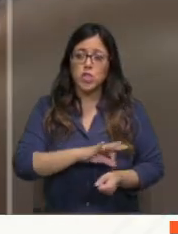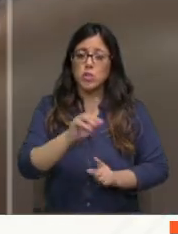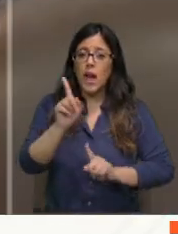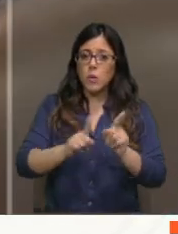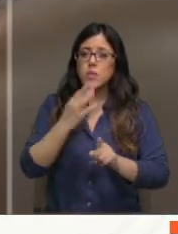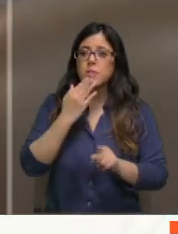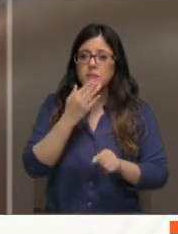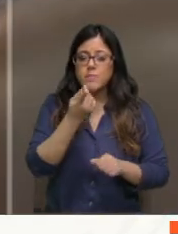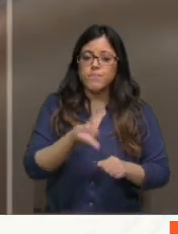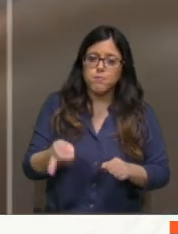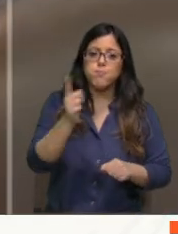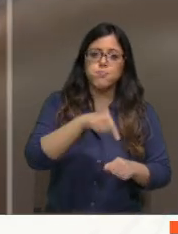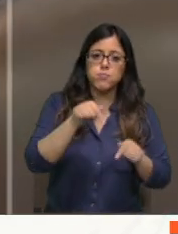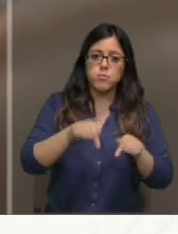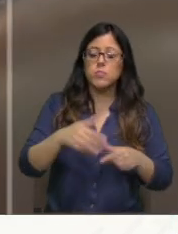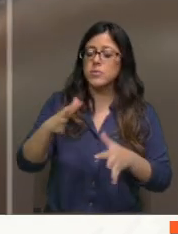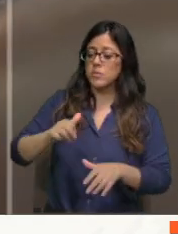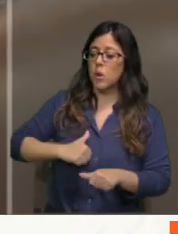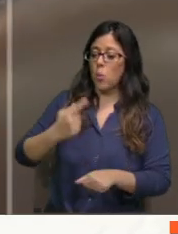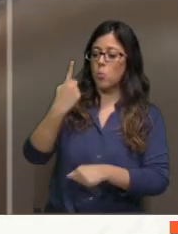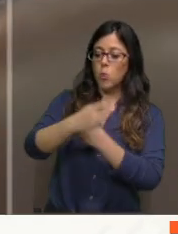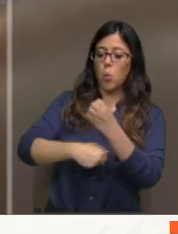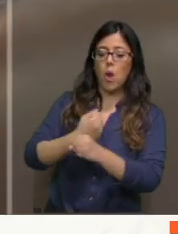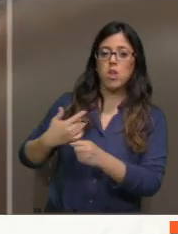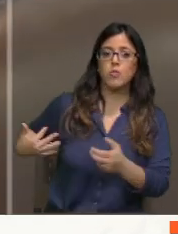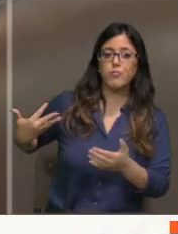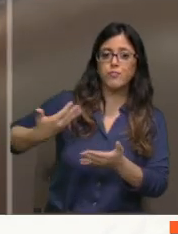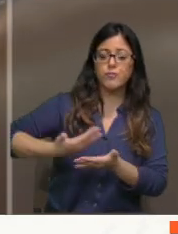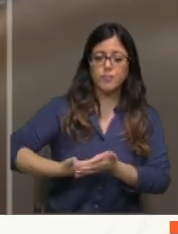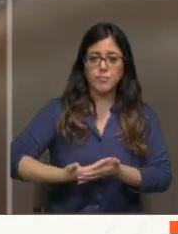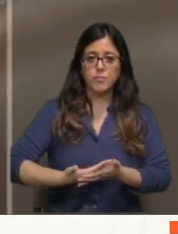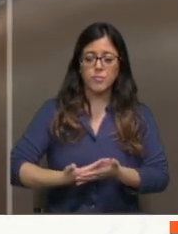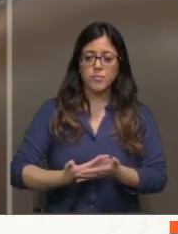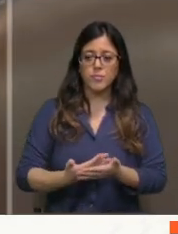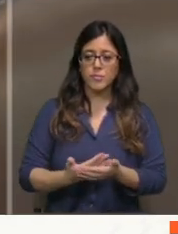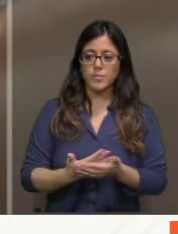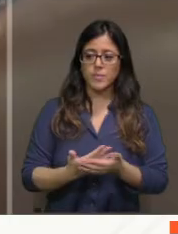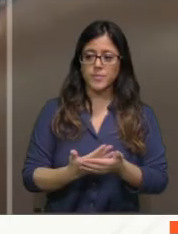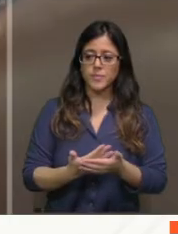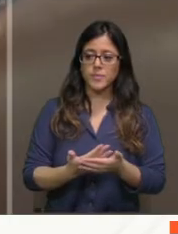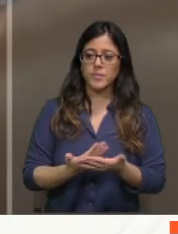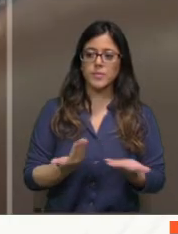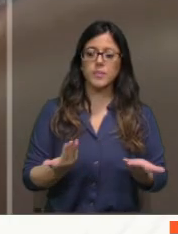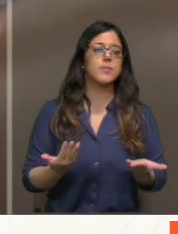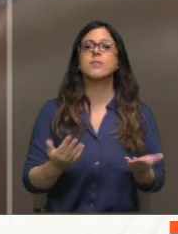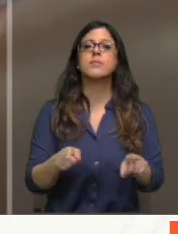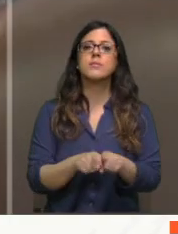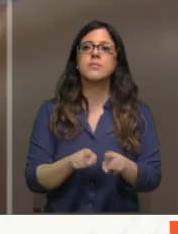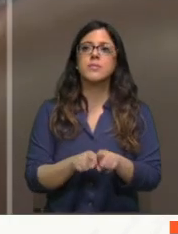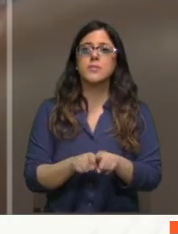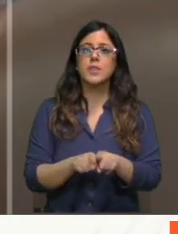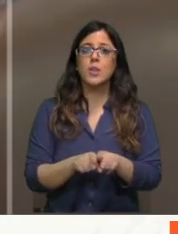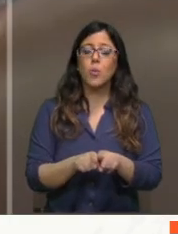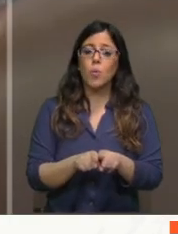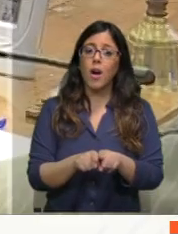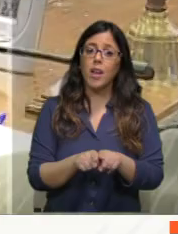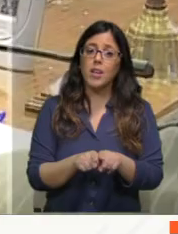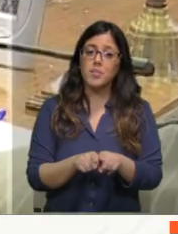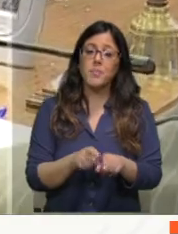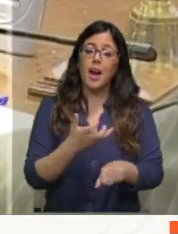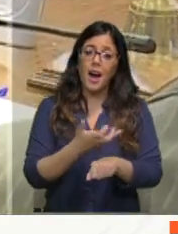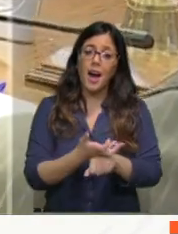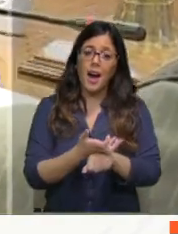ya que se cumplió un año como dicen no hay deuda que no se pague ni plazo que no se cumpla